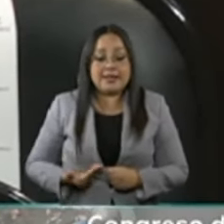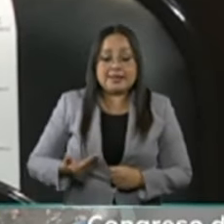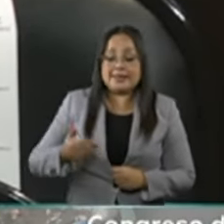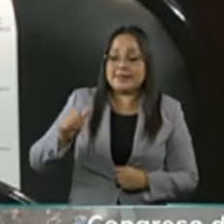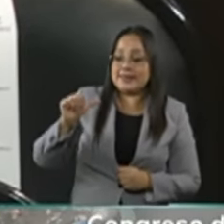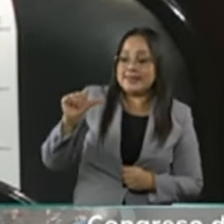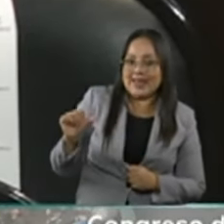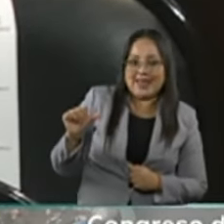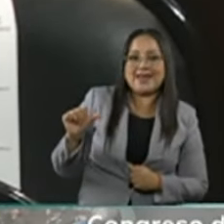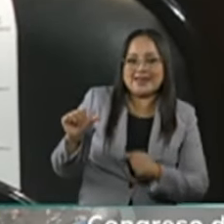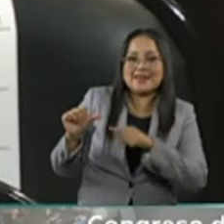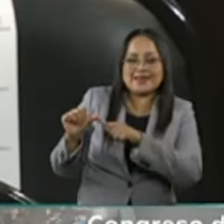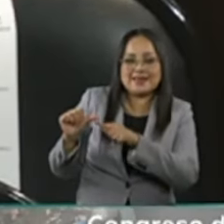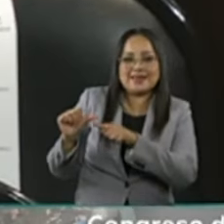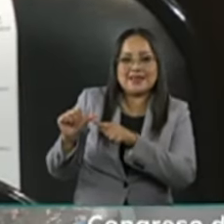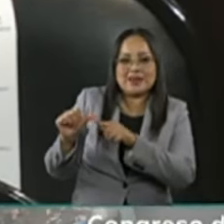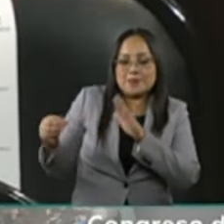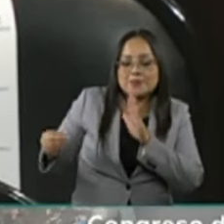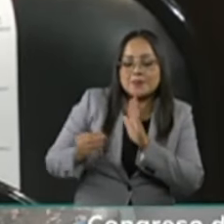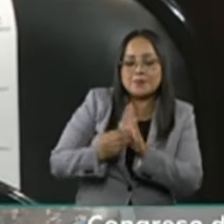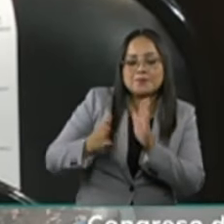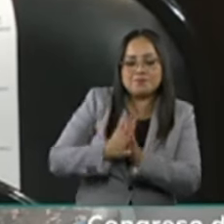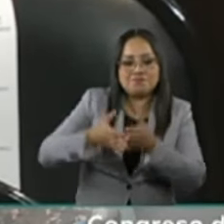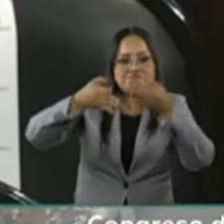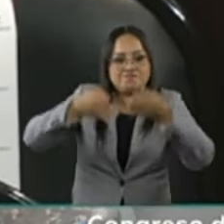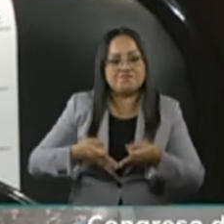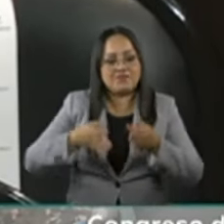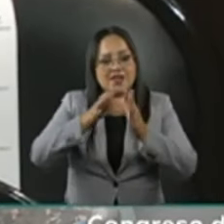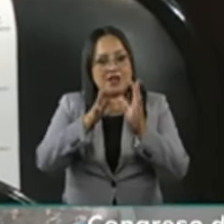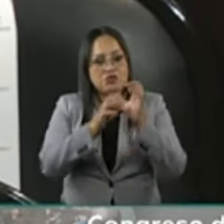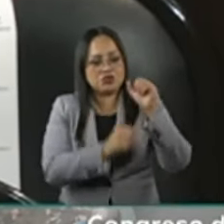presidenta sea incluido formalmente